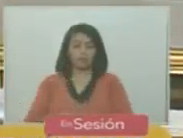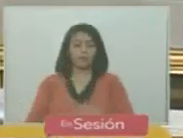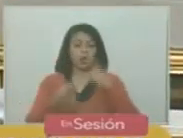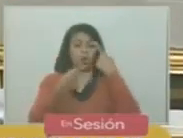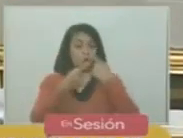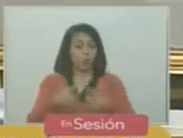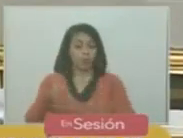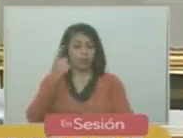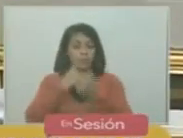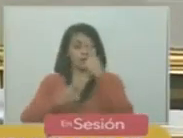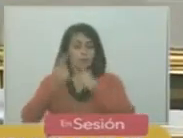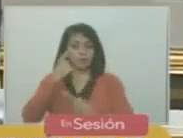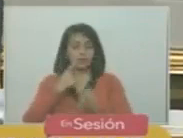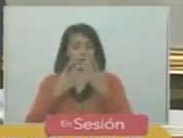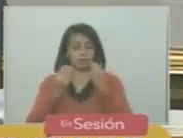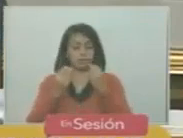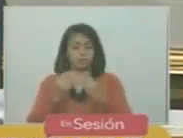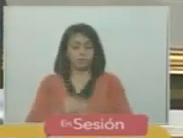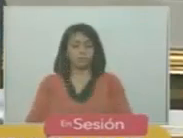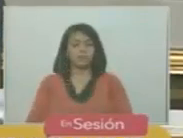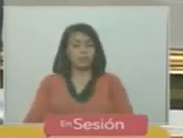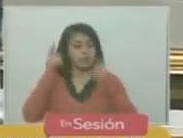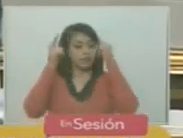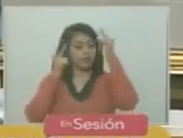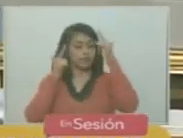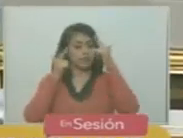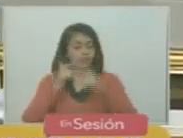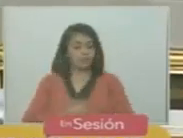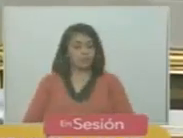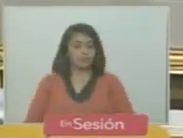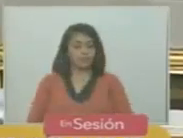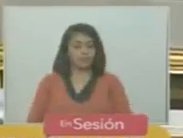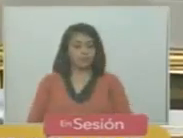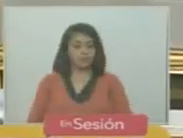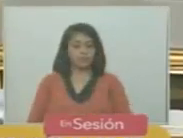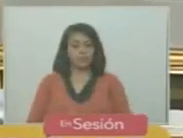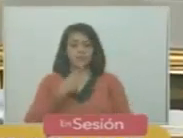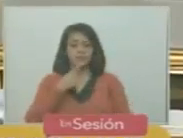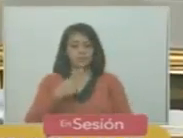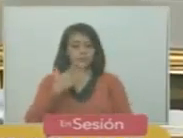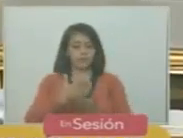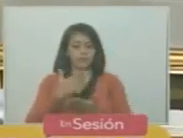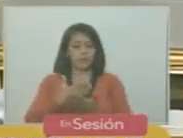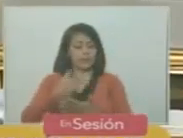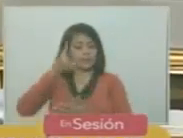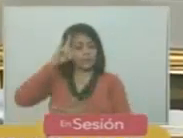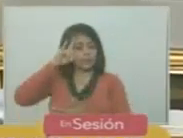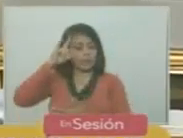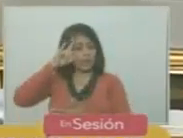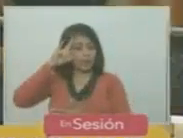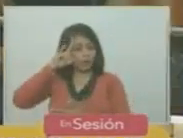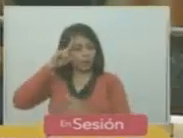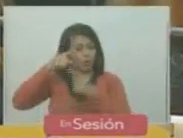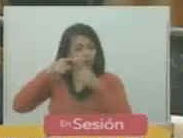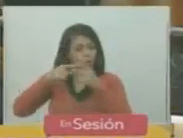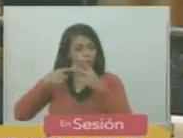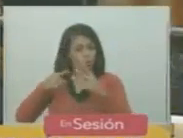Otra enseñanza tremenda de Hugo Chávez, lo que nos decía siempre: el diablo está en los detalles.